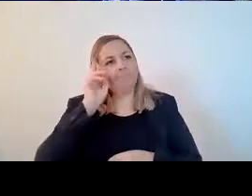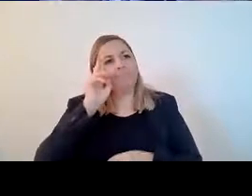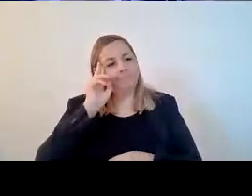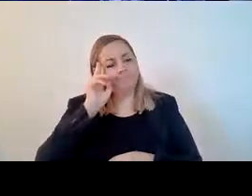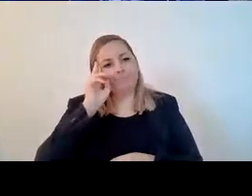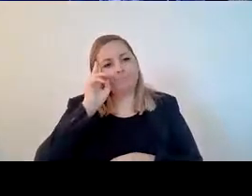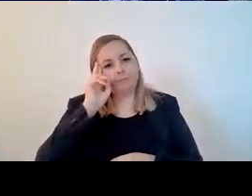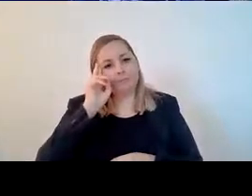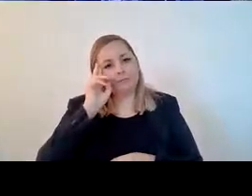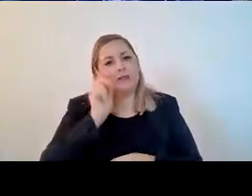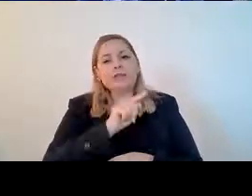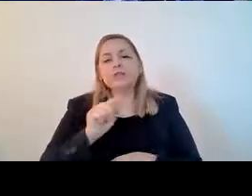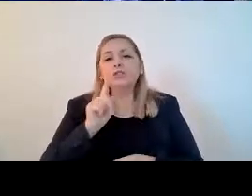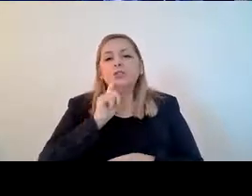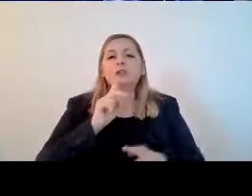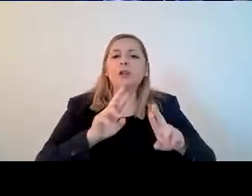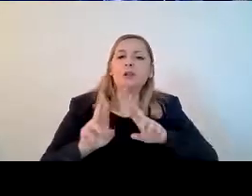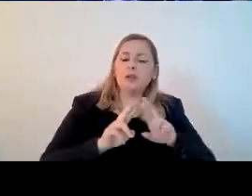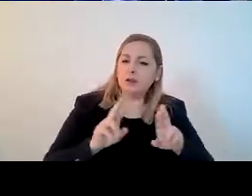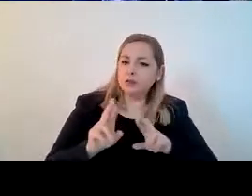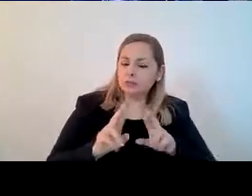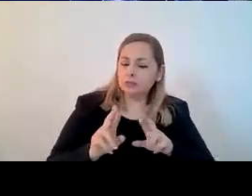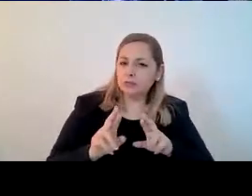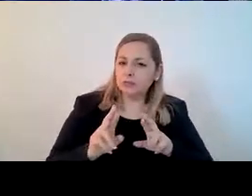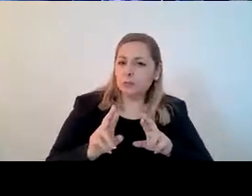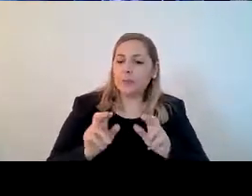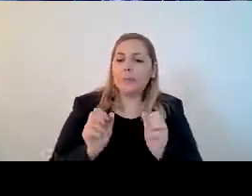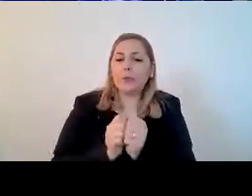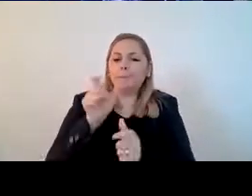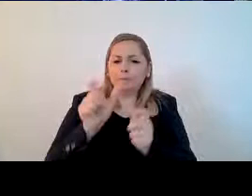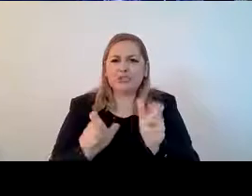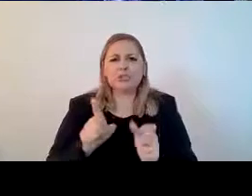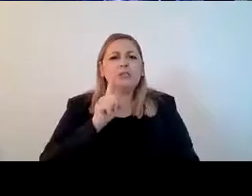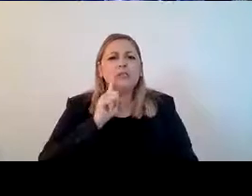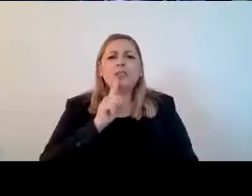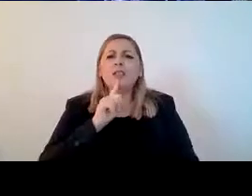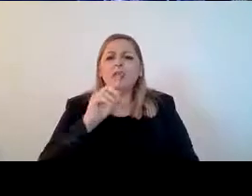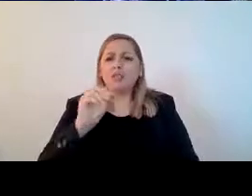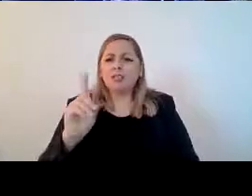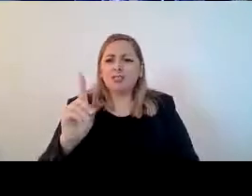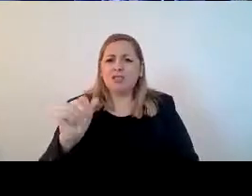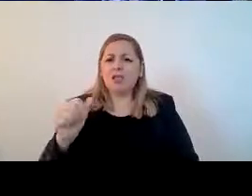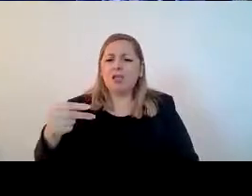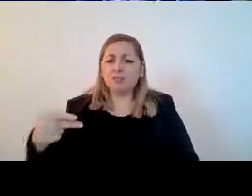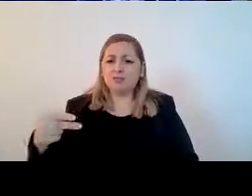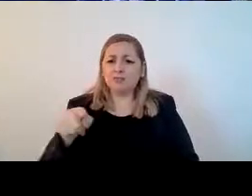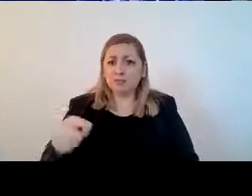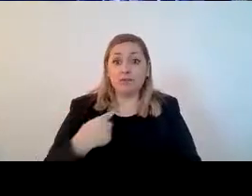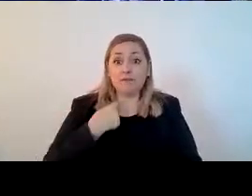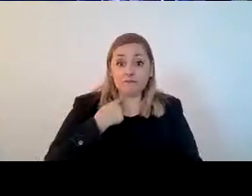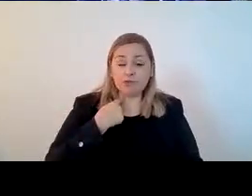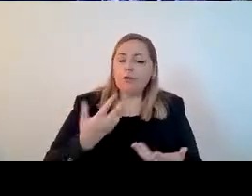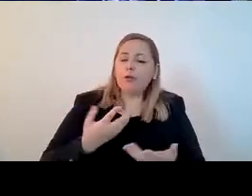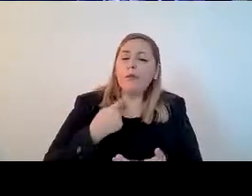aquellos que tienen relaciones con alguien que tiene TDAH, ¿les afecta ¿Y cómo les afecta? Por supuesto que les